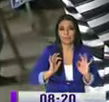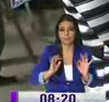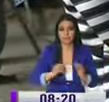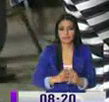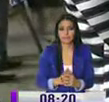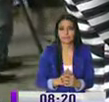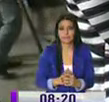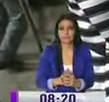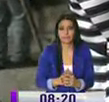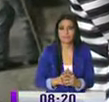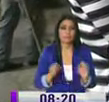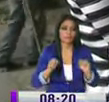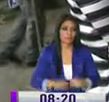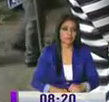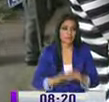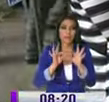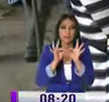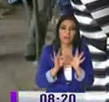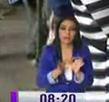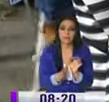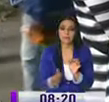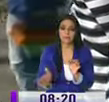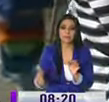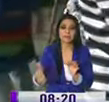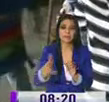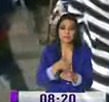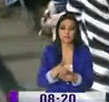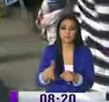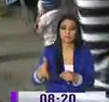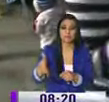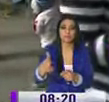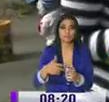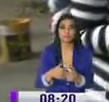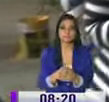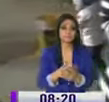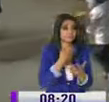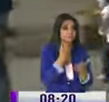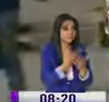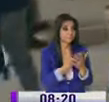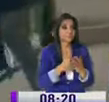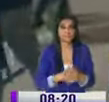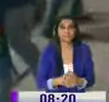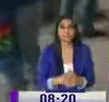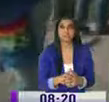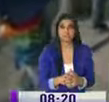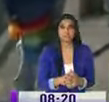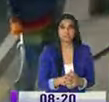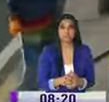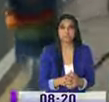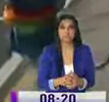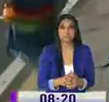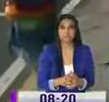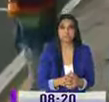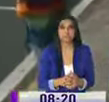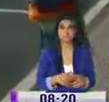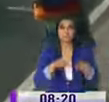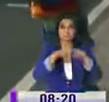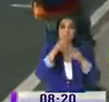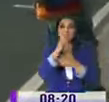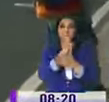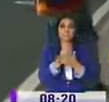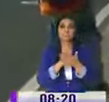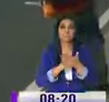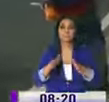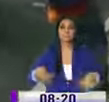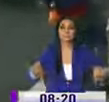la posibilidad de hacer en la bahía de apoderamiento del curso agradecemos muchísimo bueno ahí está es un poco también el diseño de la ciudad lo que